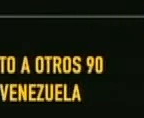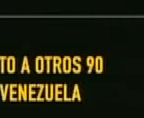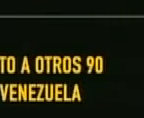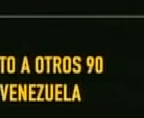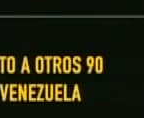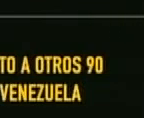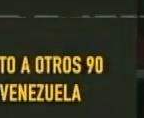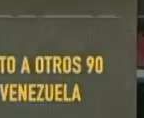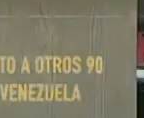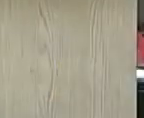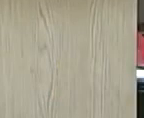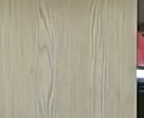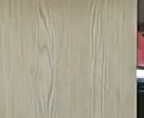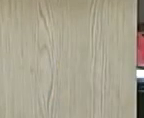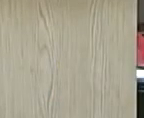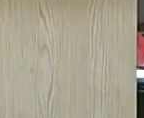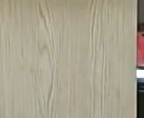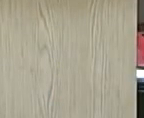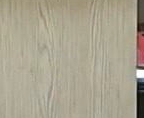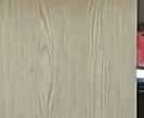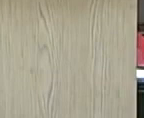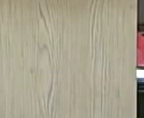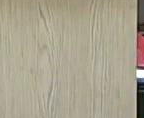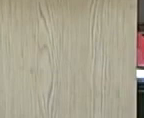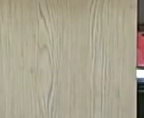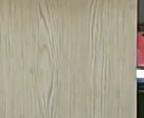comprometidos con la liberación de Venezuela.